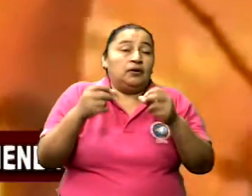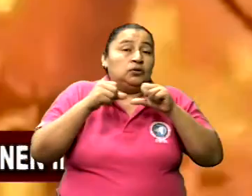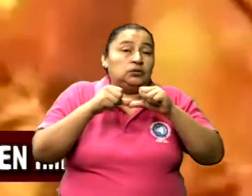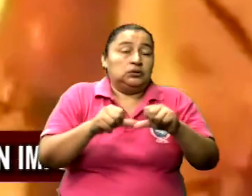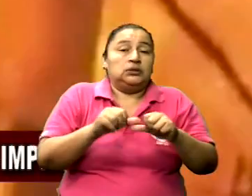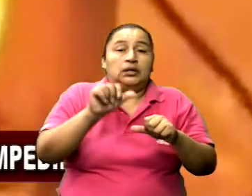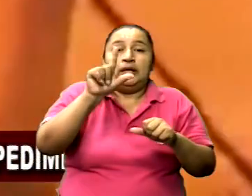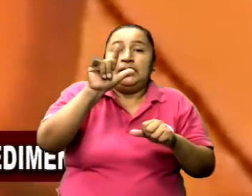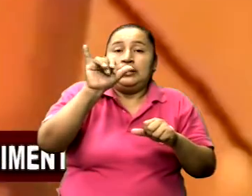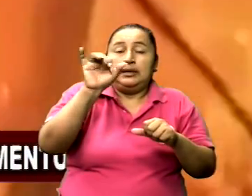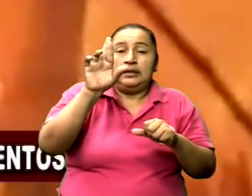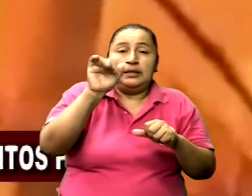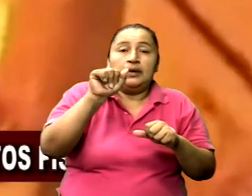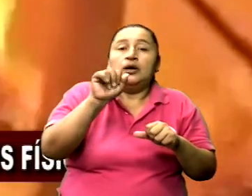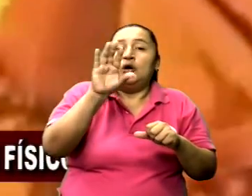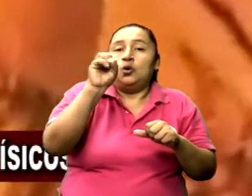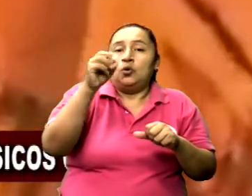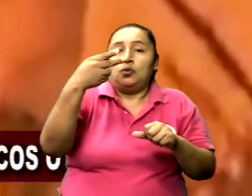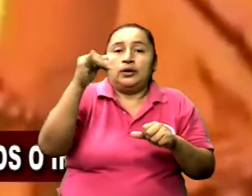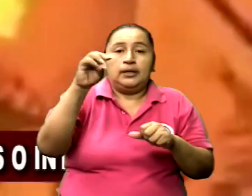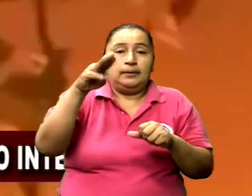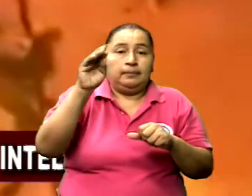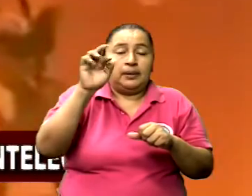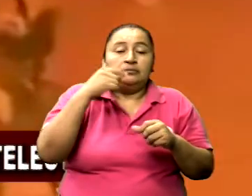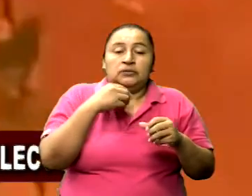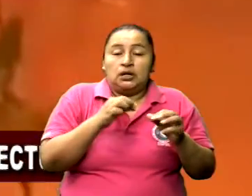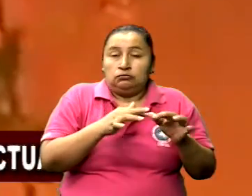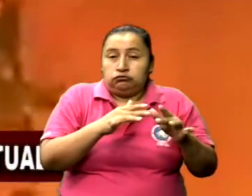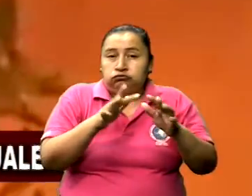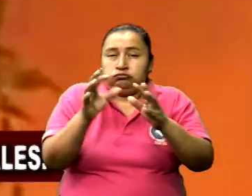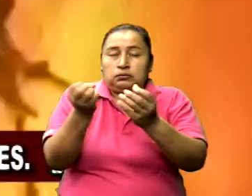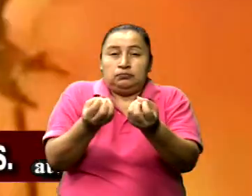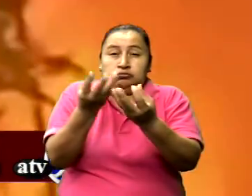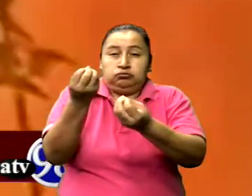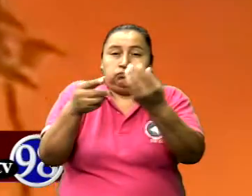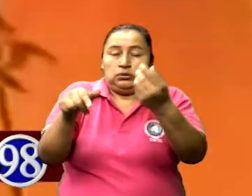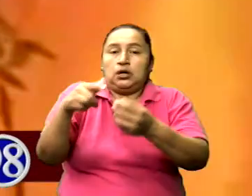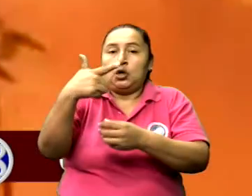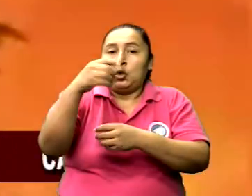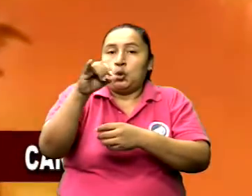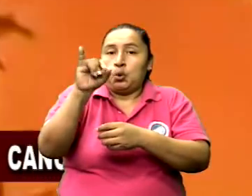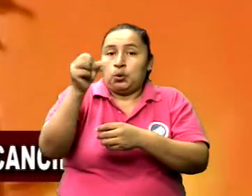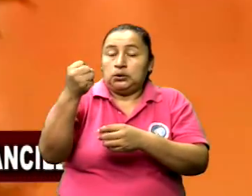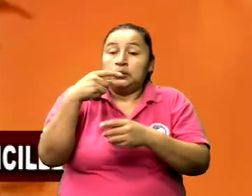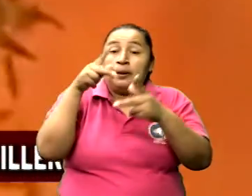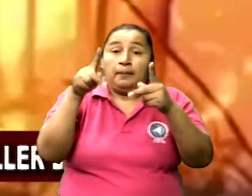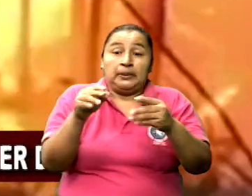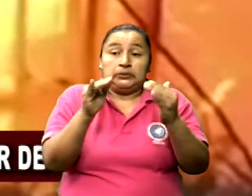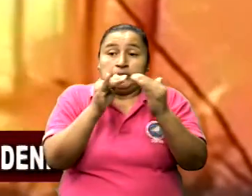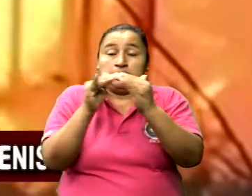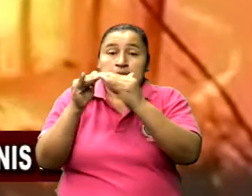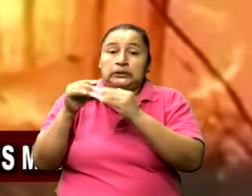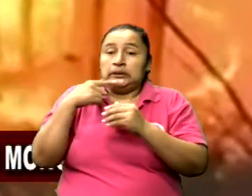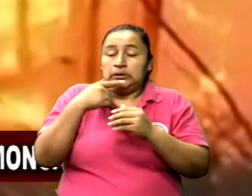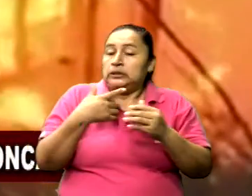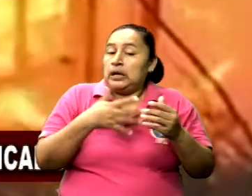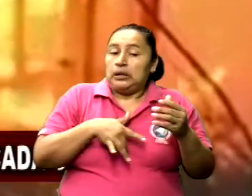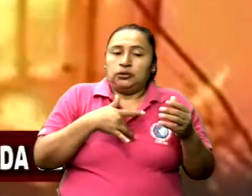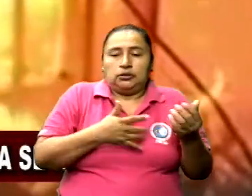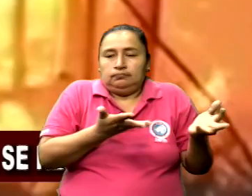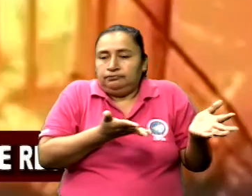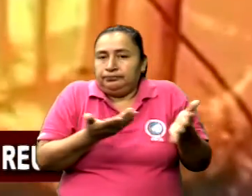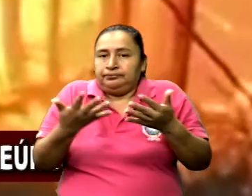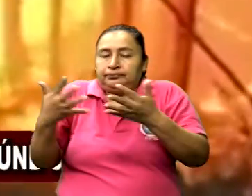y Coimbra, el cual avanza hacia el municipio de Góis. Vecinos de varias aldeas fueron evacuados